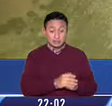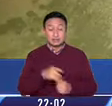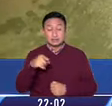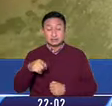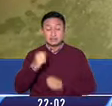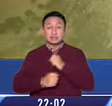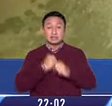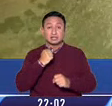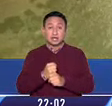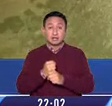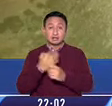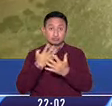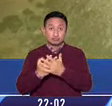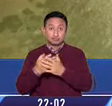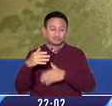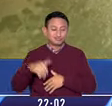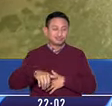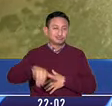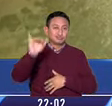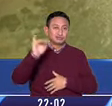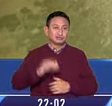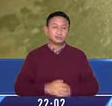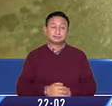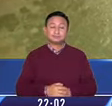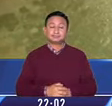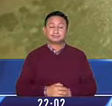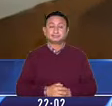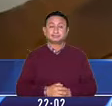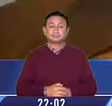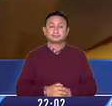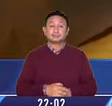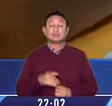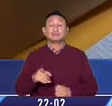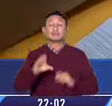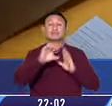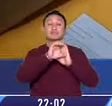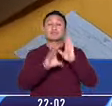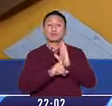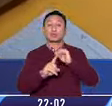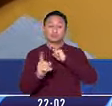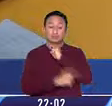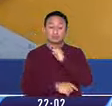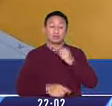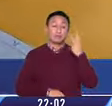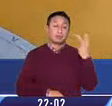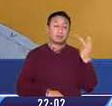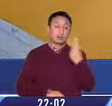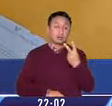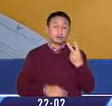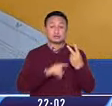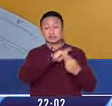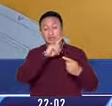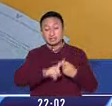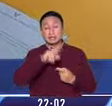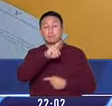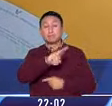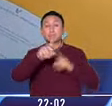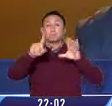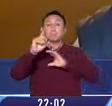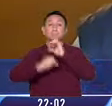enfrentar largos años de cárcel por el delito de asesinato. El COIF contempla de 22 a 26 años de privación